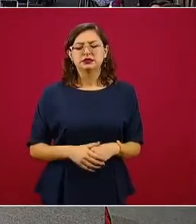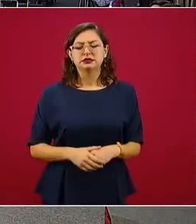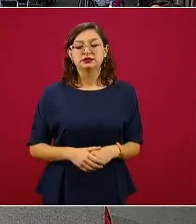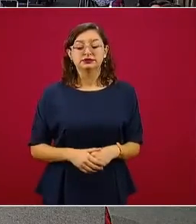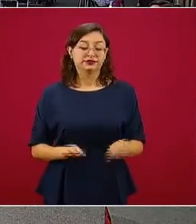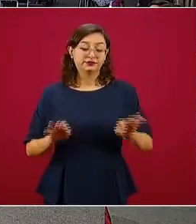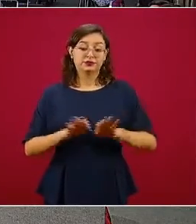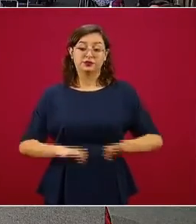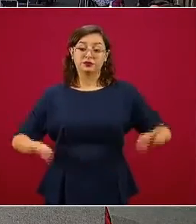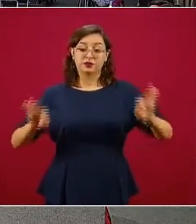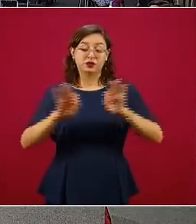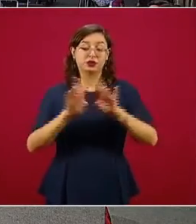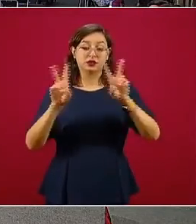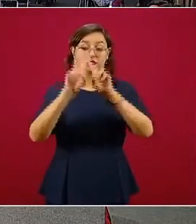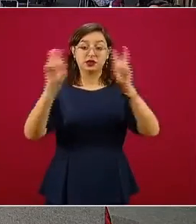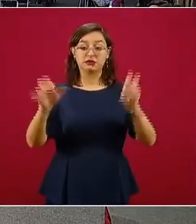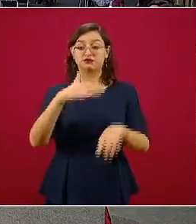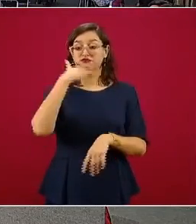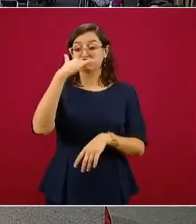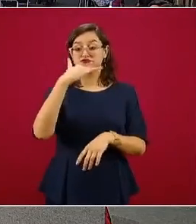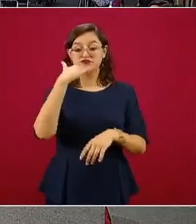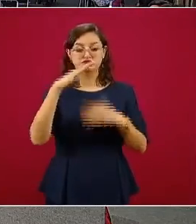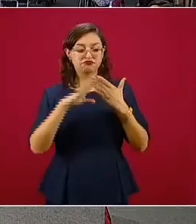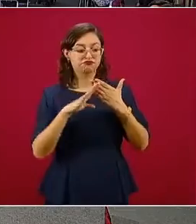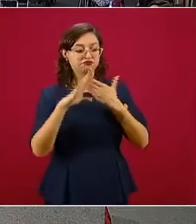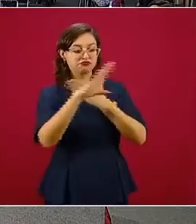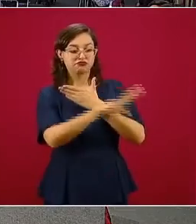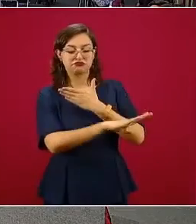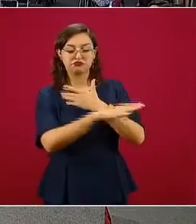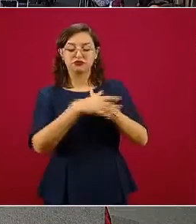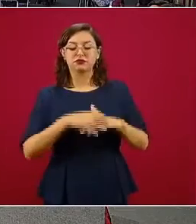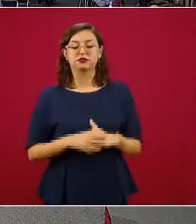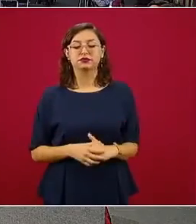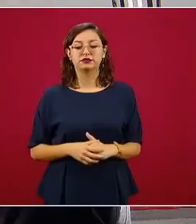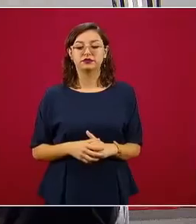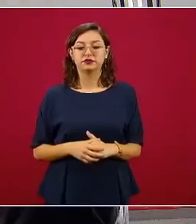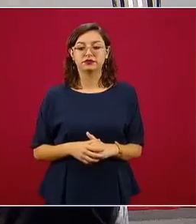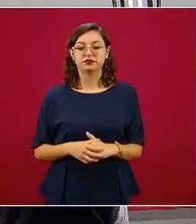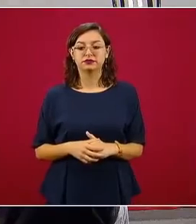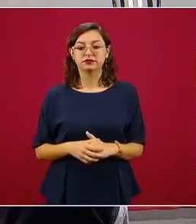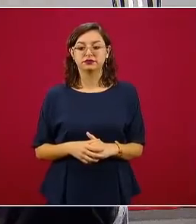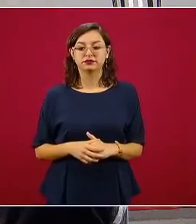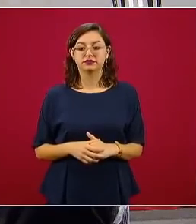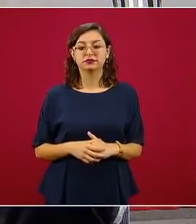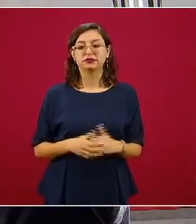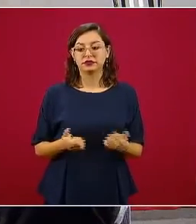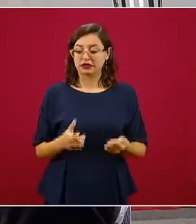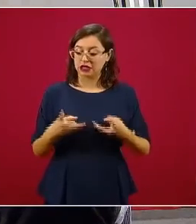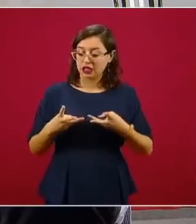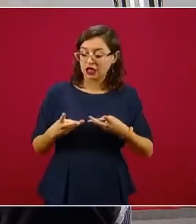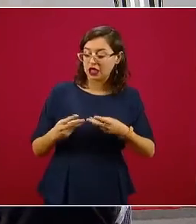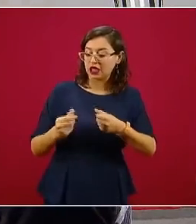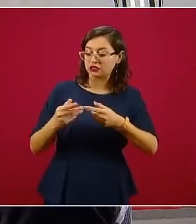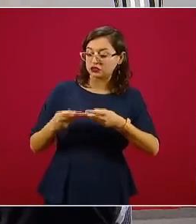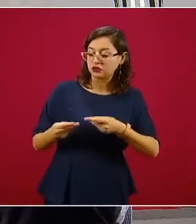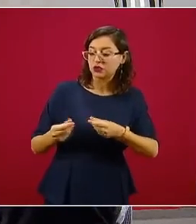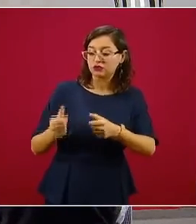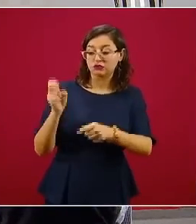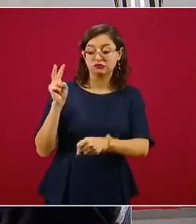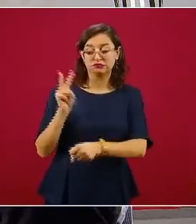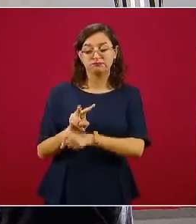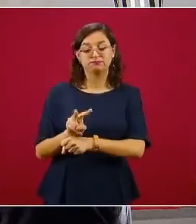la corrupción y, por supuesto, vigilar a detalle el gasto que se hace del